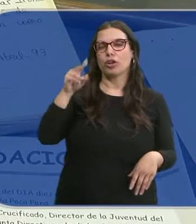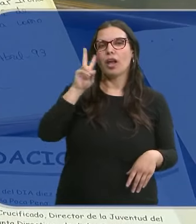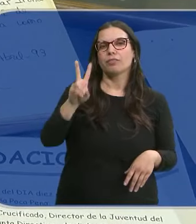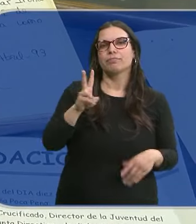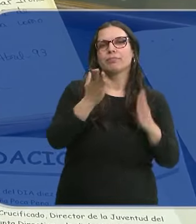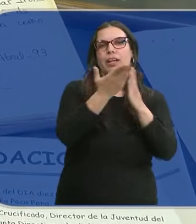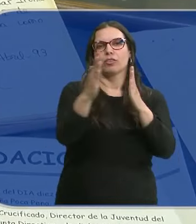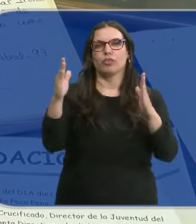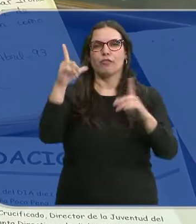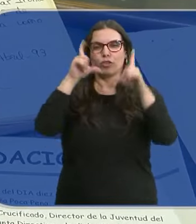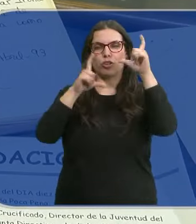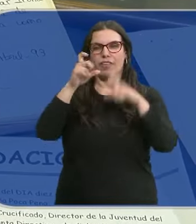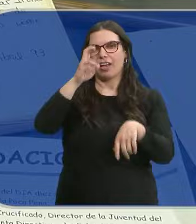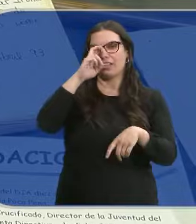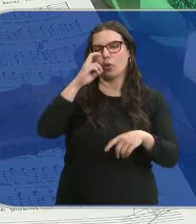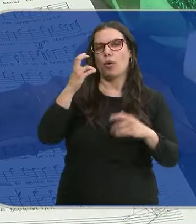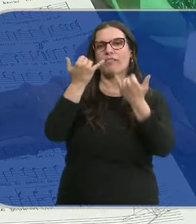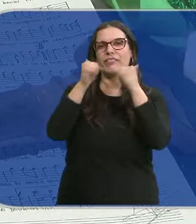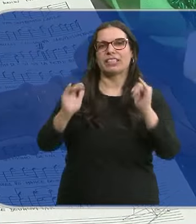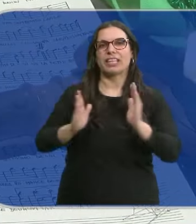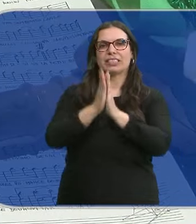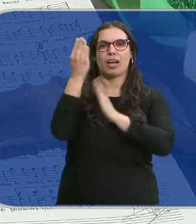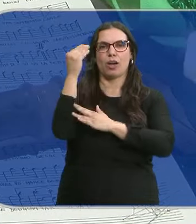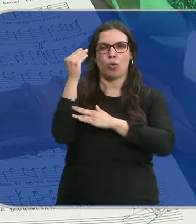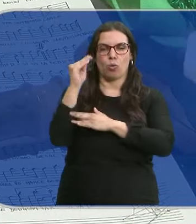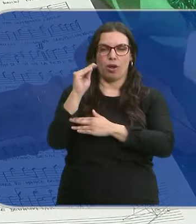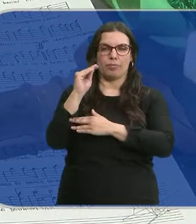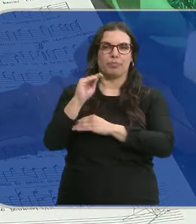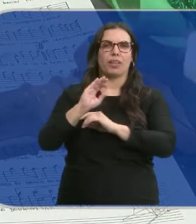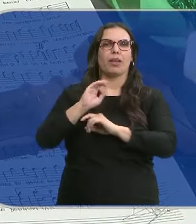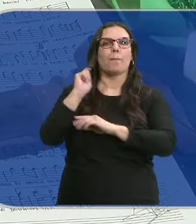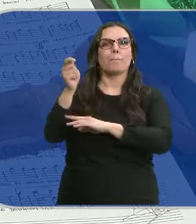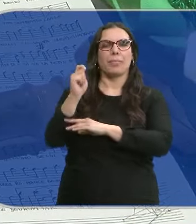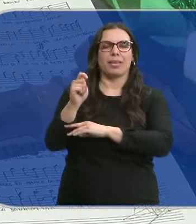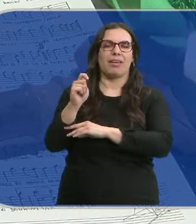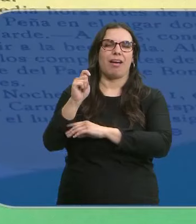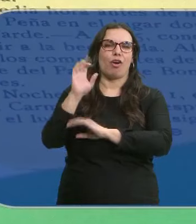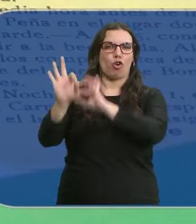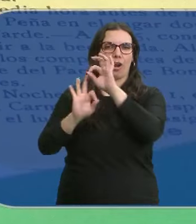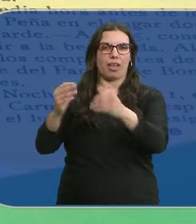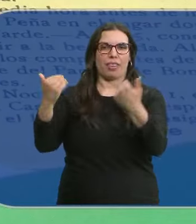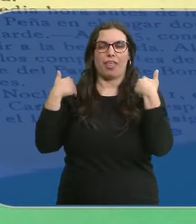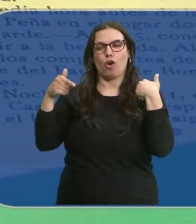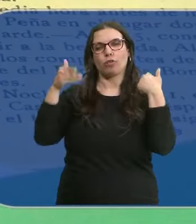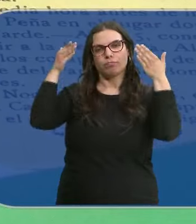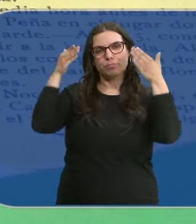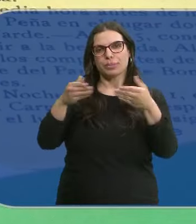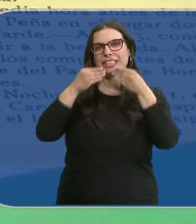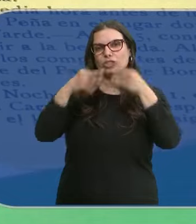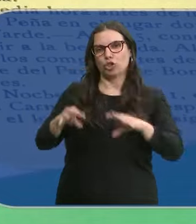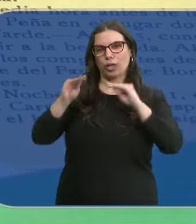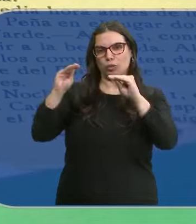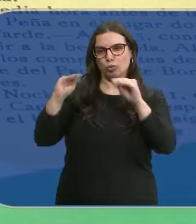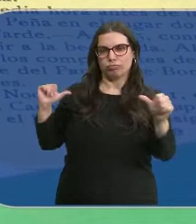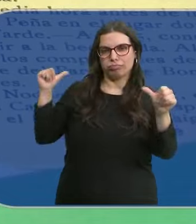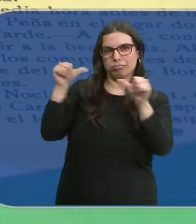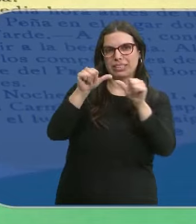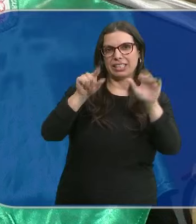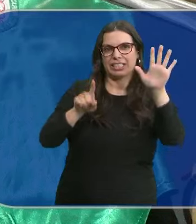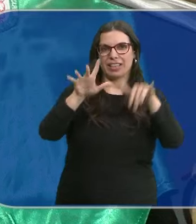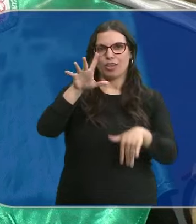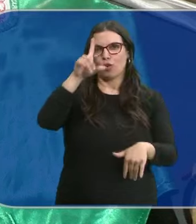fotografías antiguas de las fiestas de San Juan, organizada por la Peña Pocapena. Y esta vez se centra en su propia historia, con motivo de sus más de 65